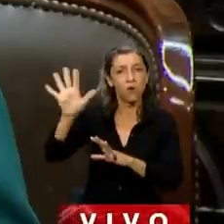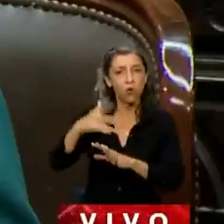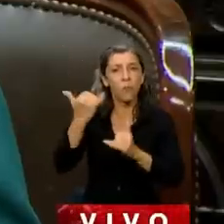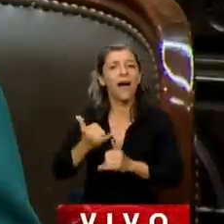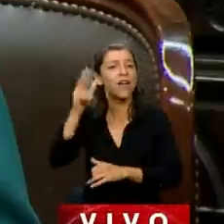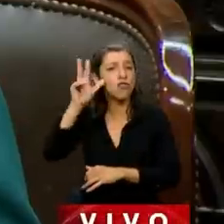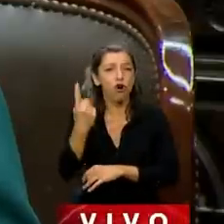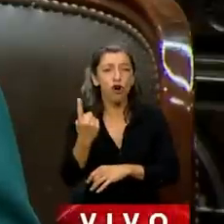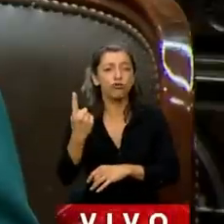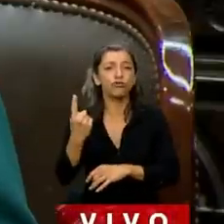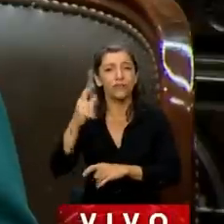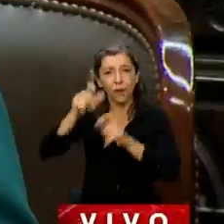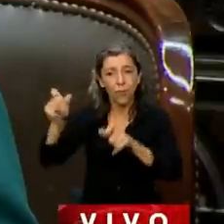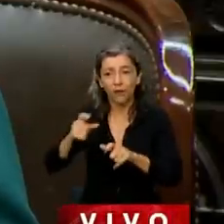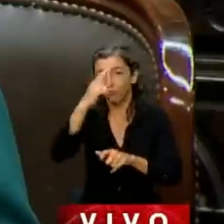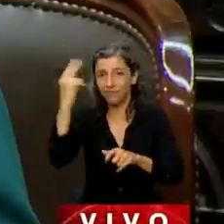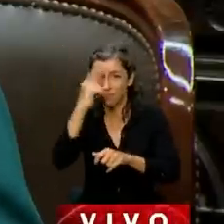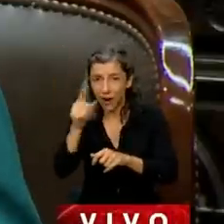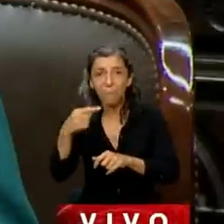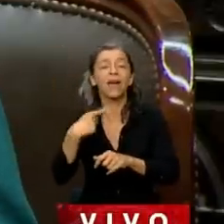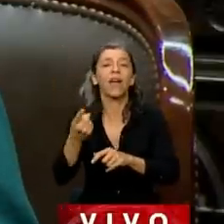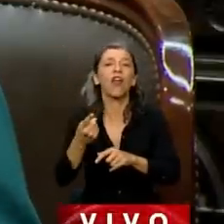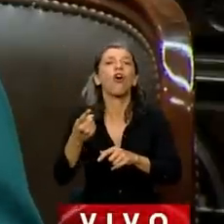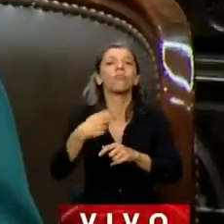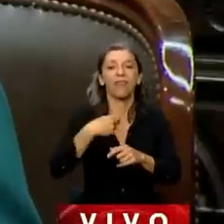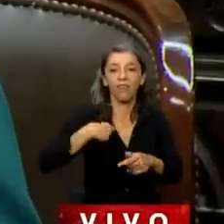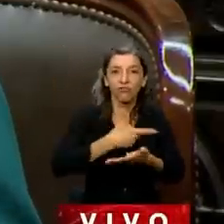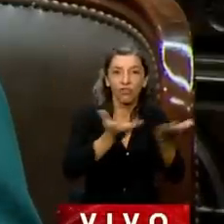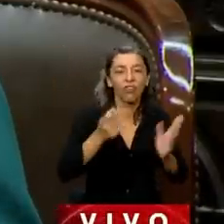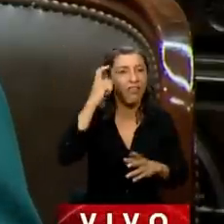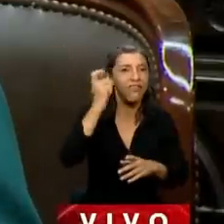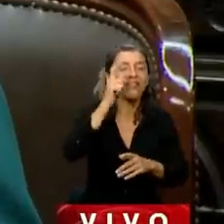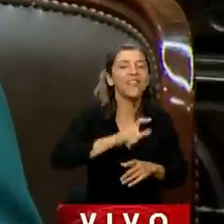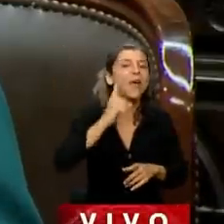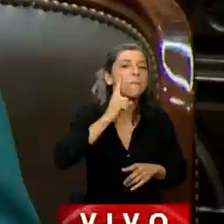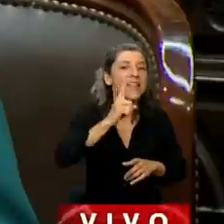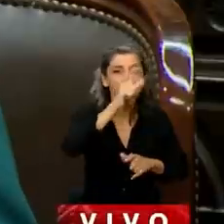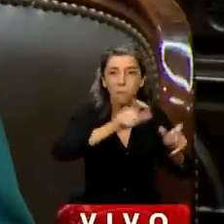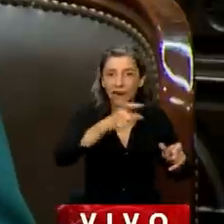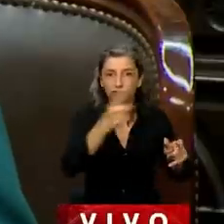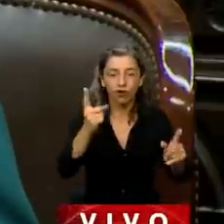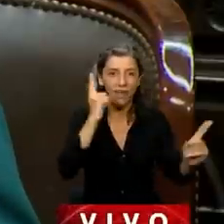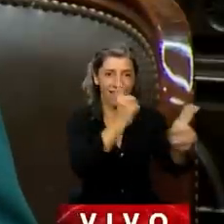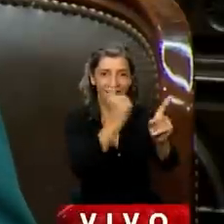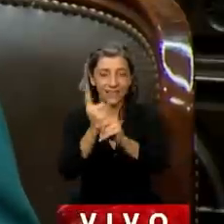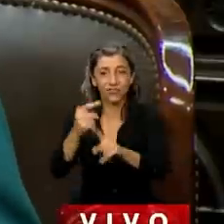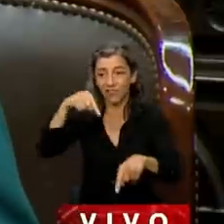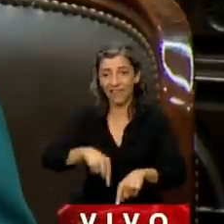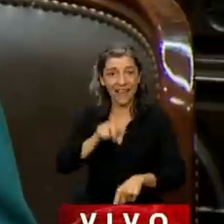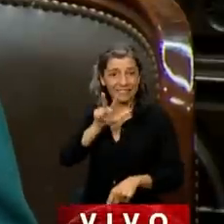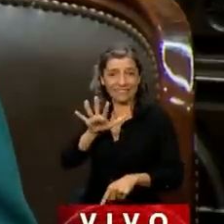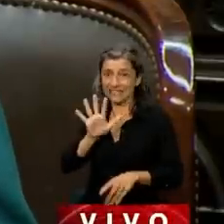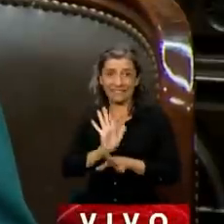y enfermeras cada 10.000 personas, en nuestro país no llegan a 35 entre